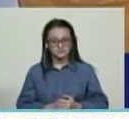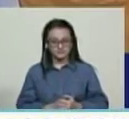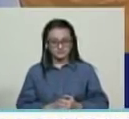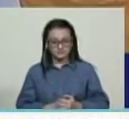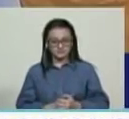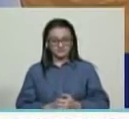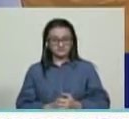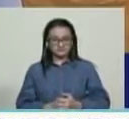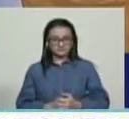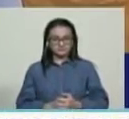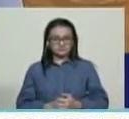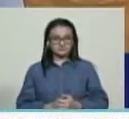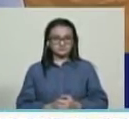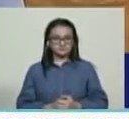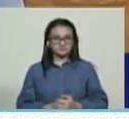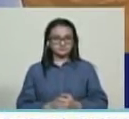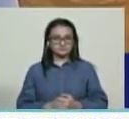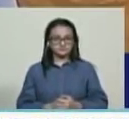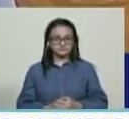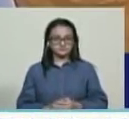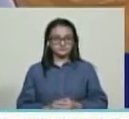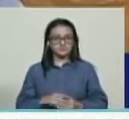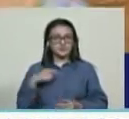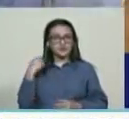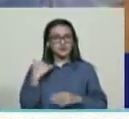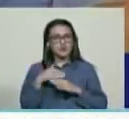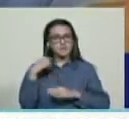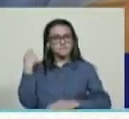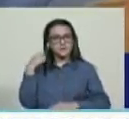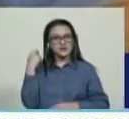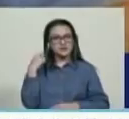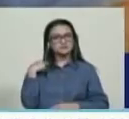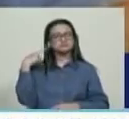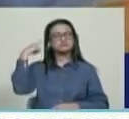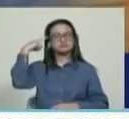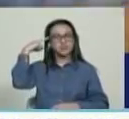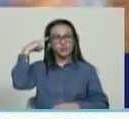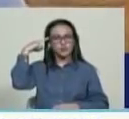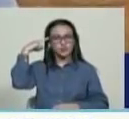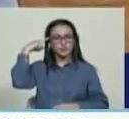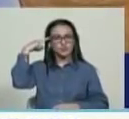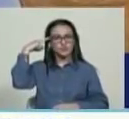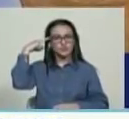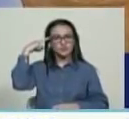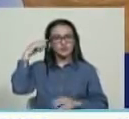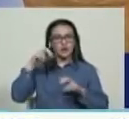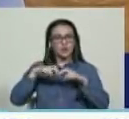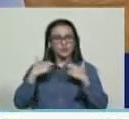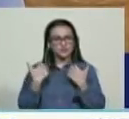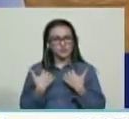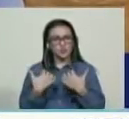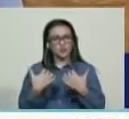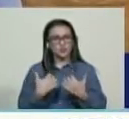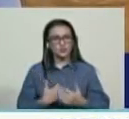Y digo que es como una película, porque me estoy acordando del auditorio.